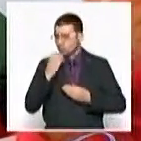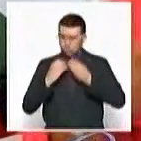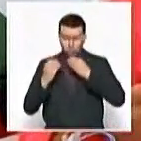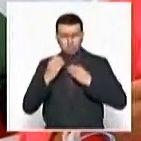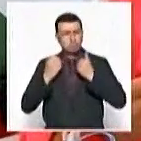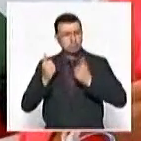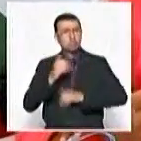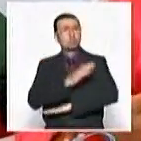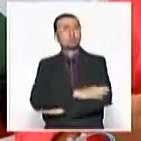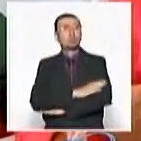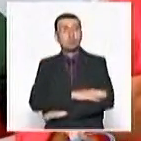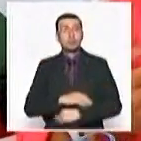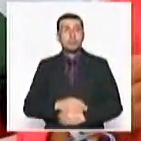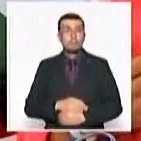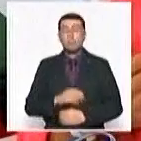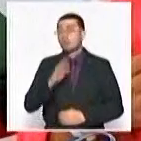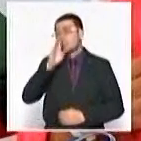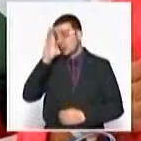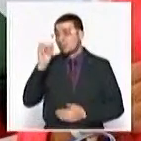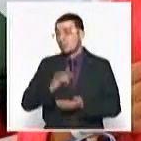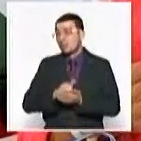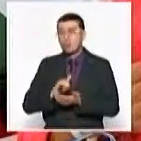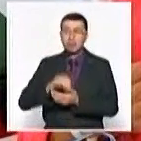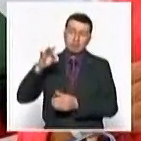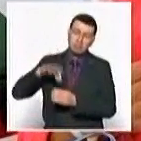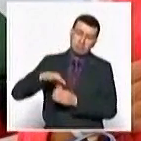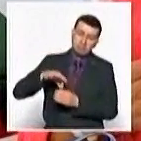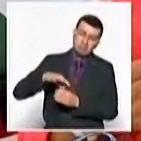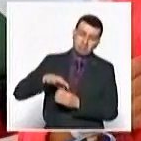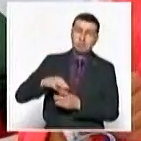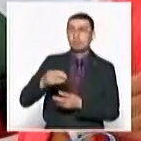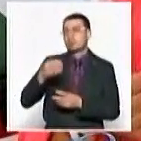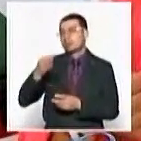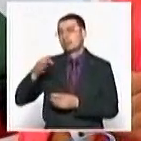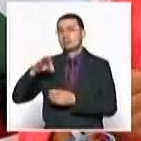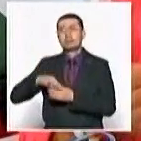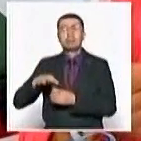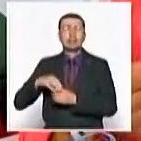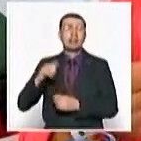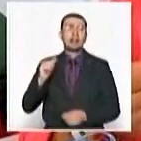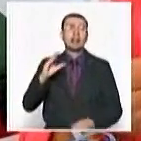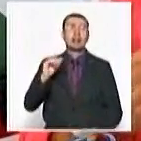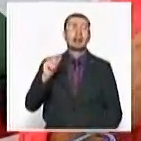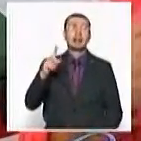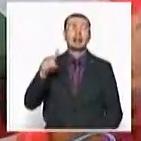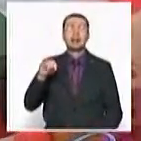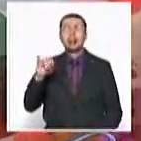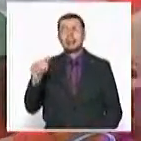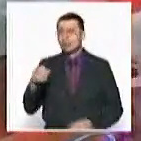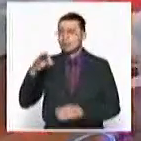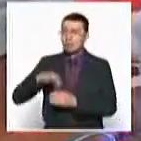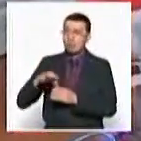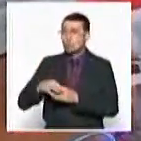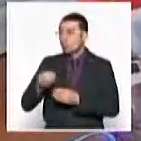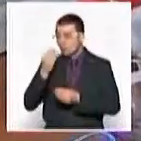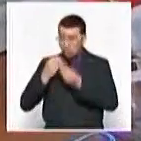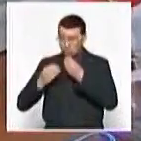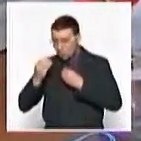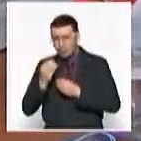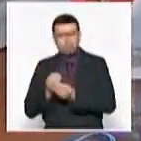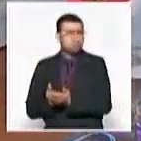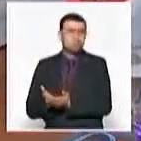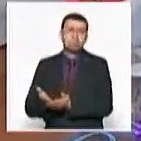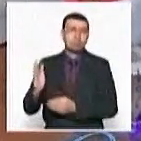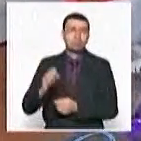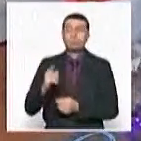no se habitúe, que las aromáticas de zen, que acacia, todo eso, son personas que entran ya en el hábito de